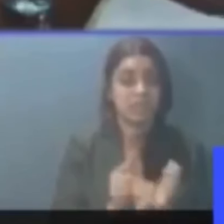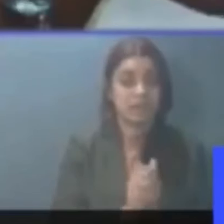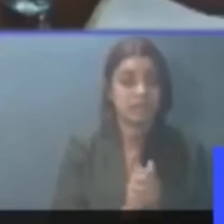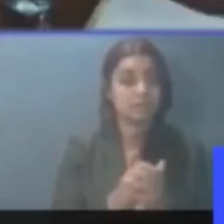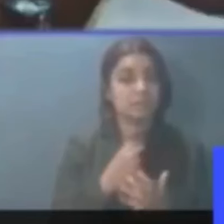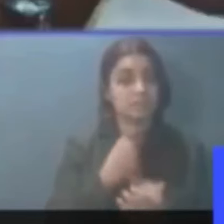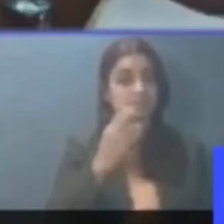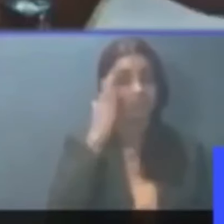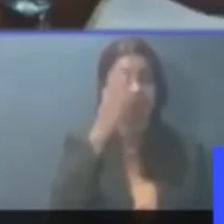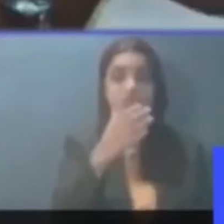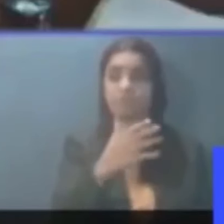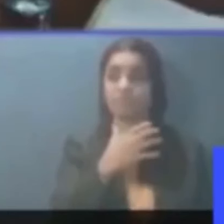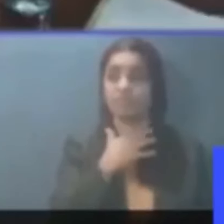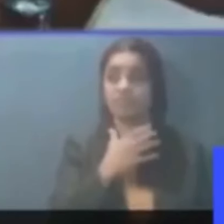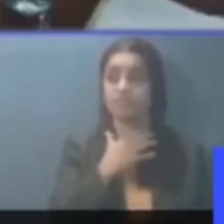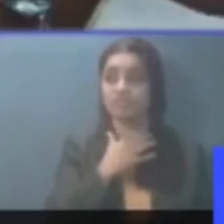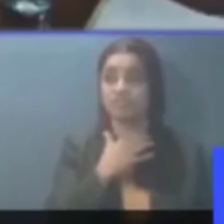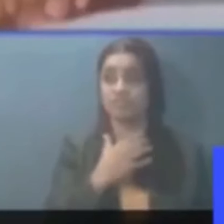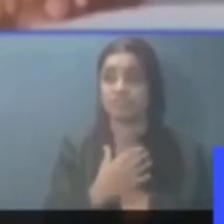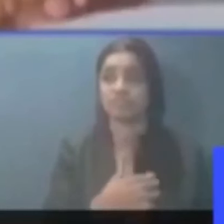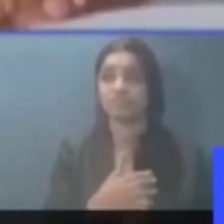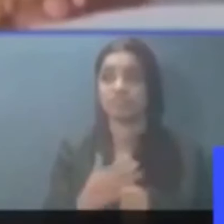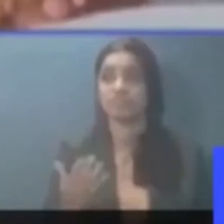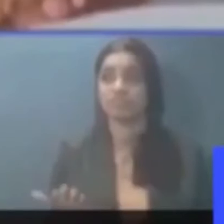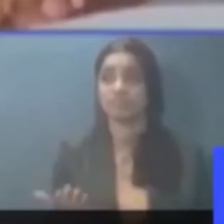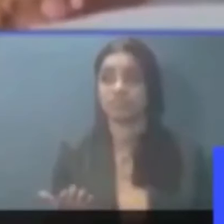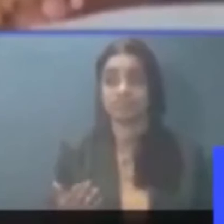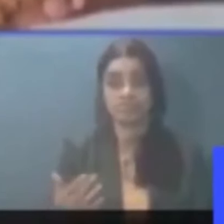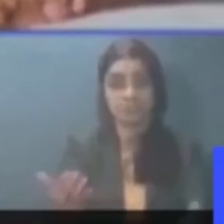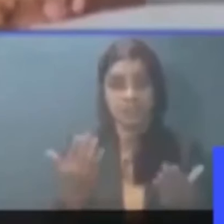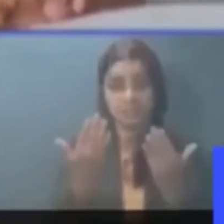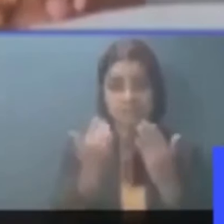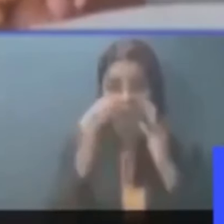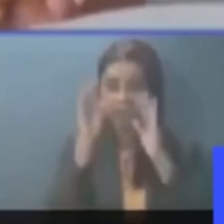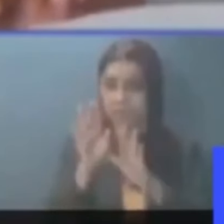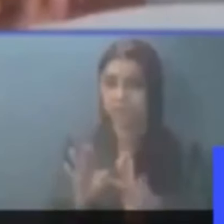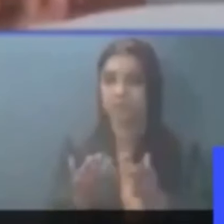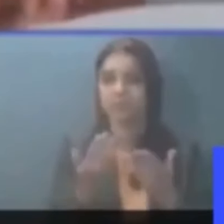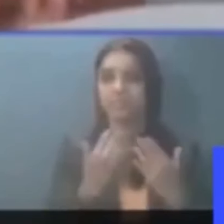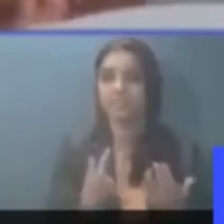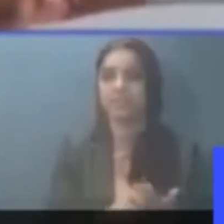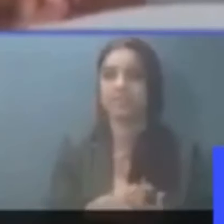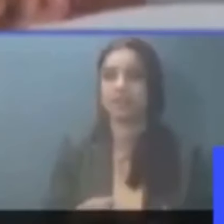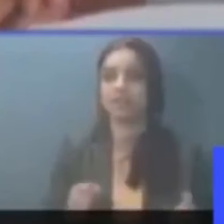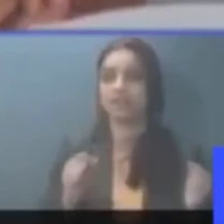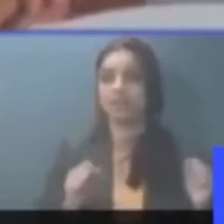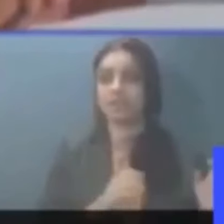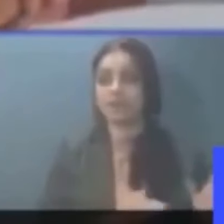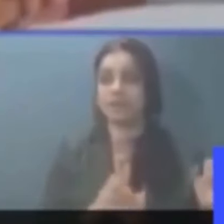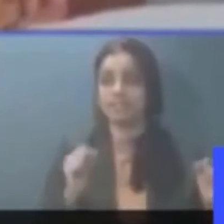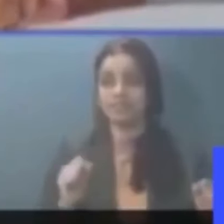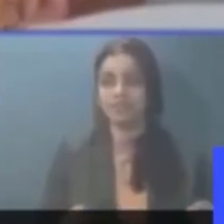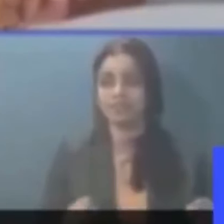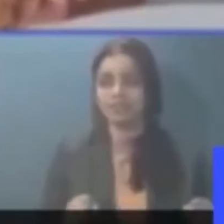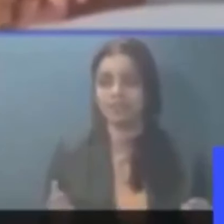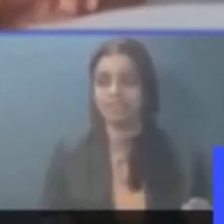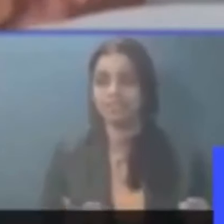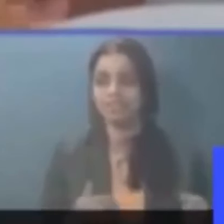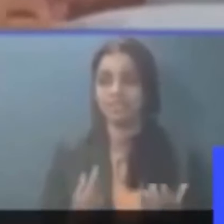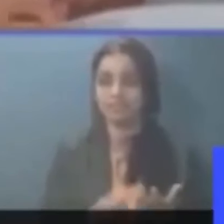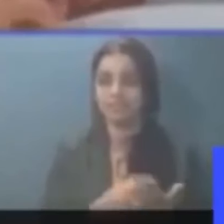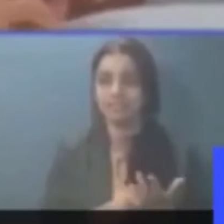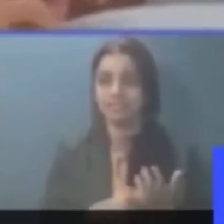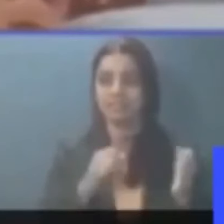difícil de sostener y volver al respeto mutuo, al diálogo, a la concordia. Hay